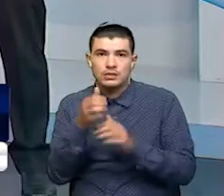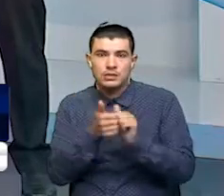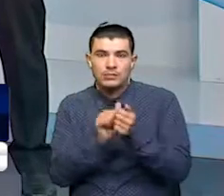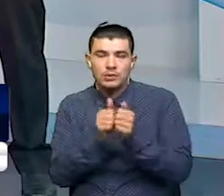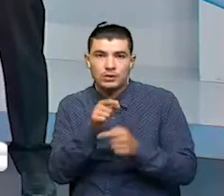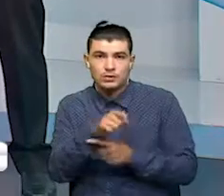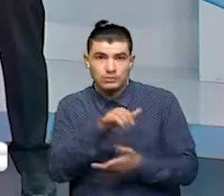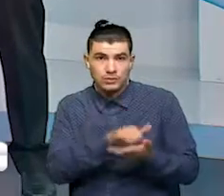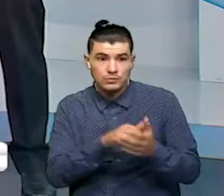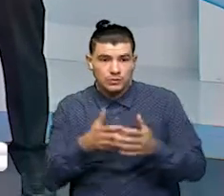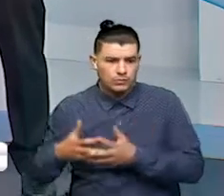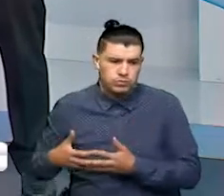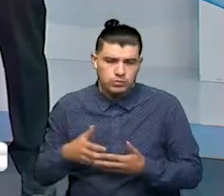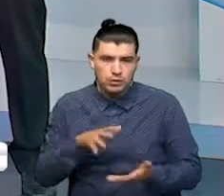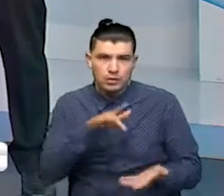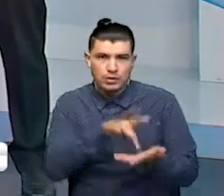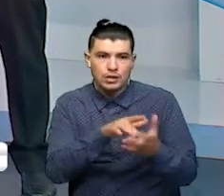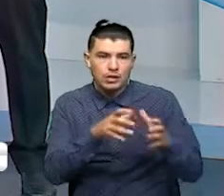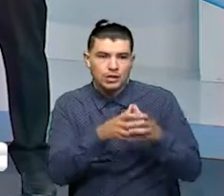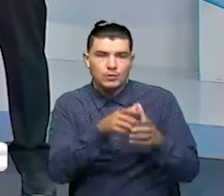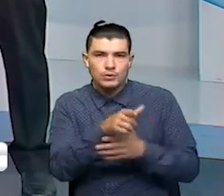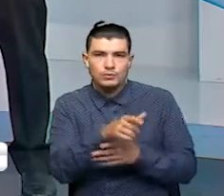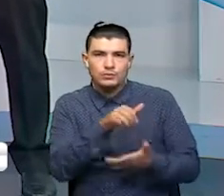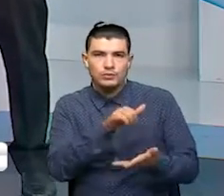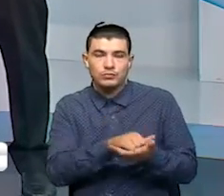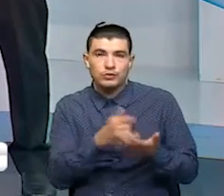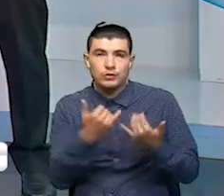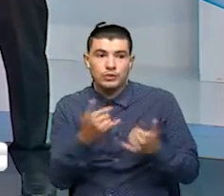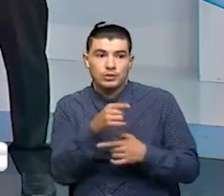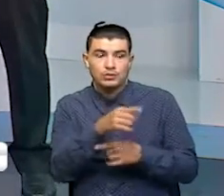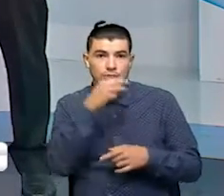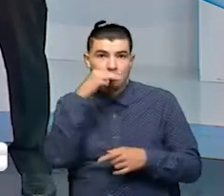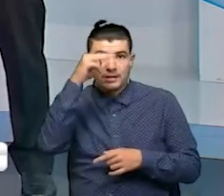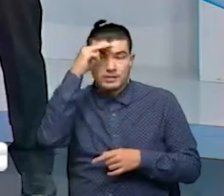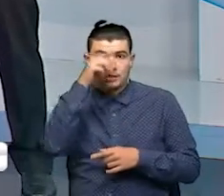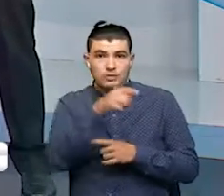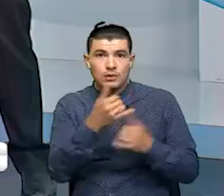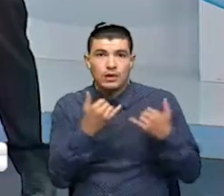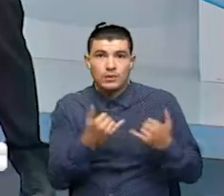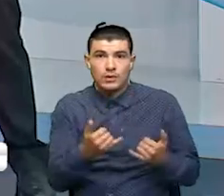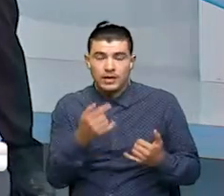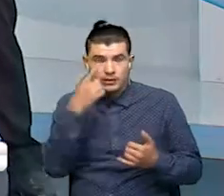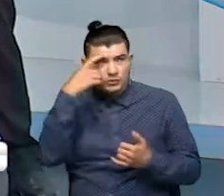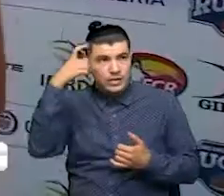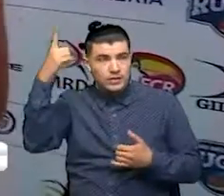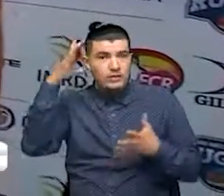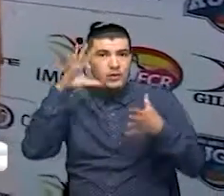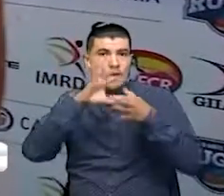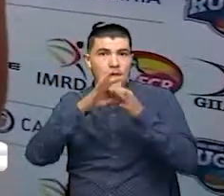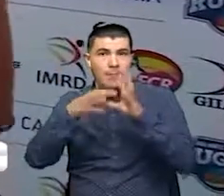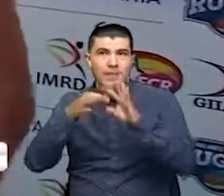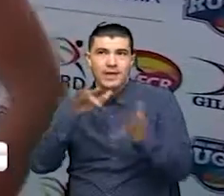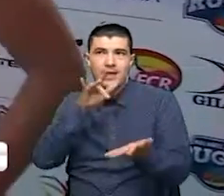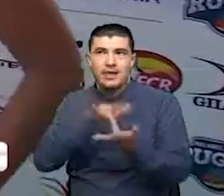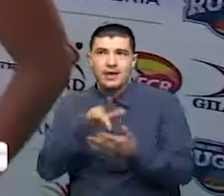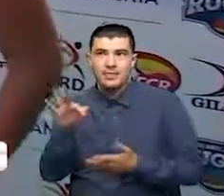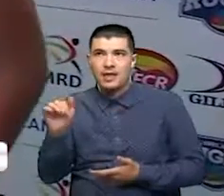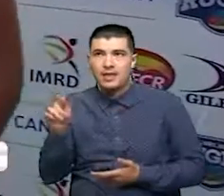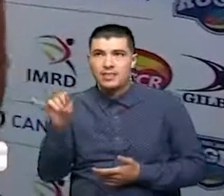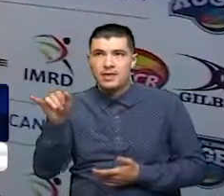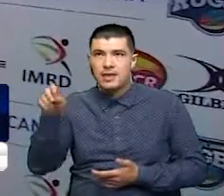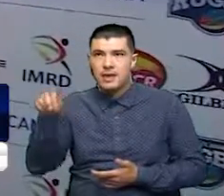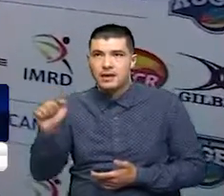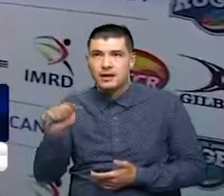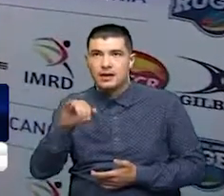hacen parte de la preselección en colombia de esta disciplina que concentra por estos días en medellín y tiene sueño olímpico tatiana jiménez